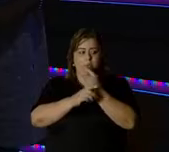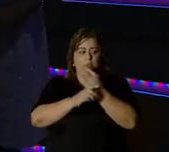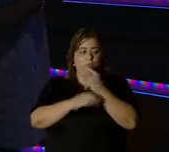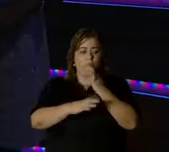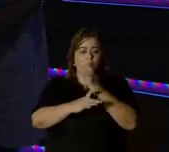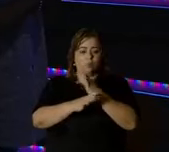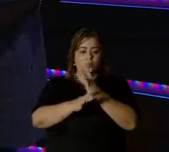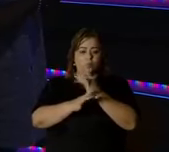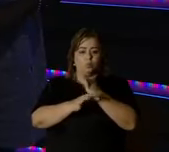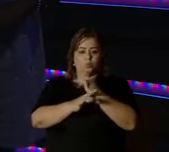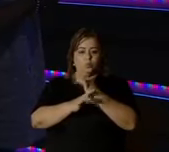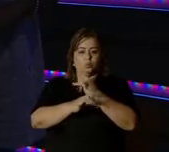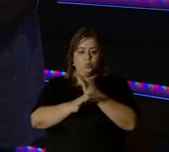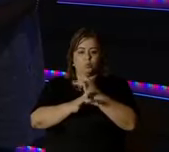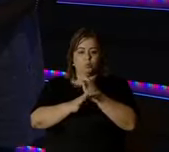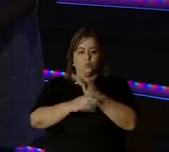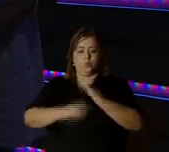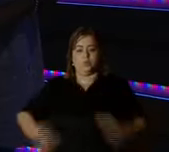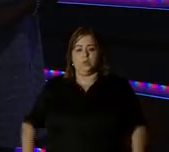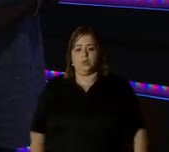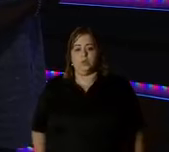Shakata Rabasaya. Carlos.